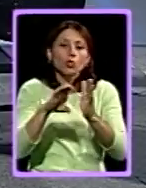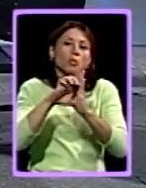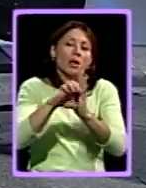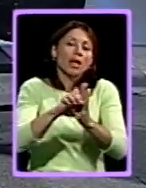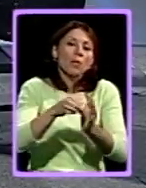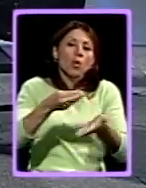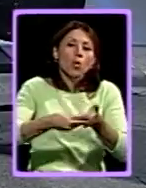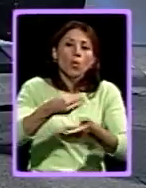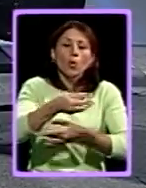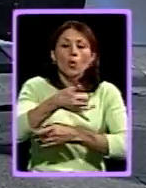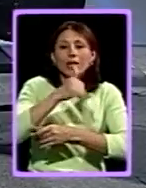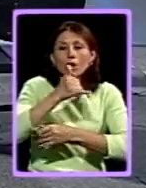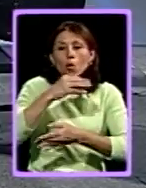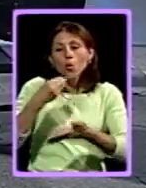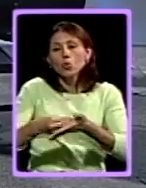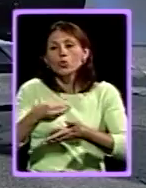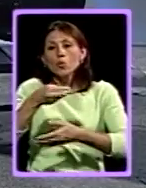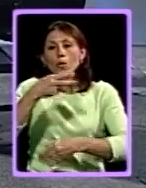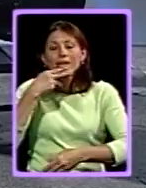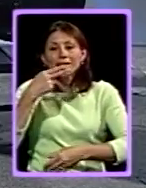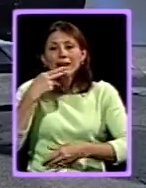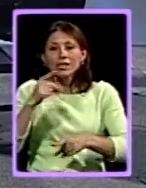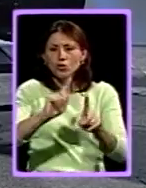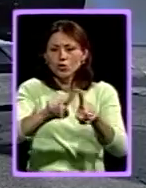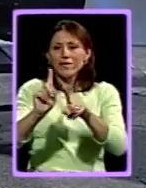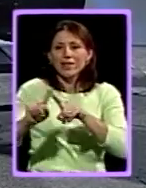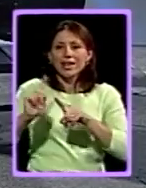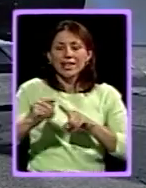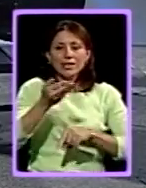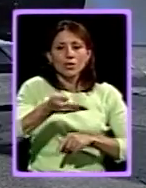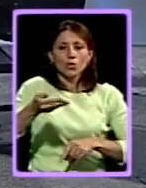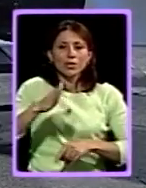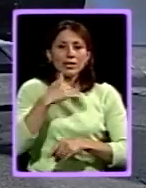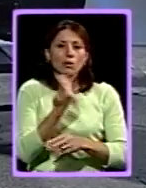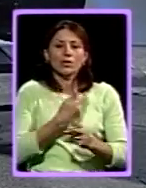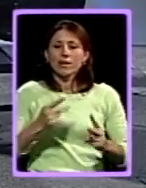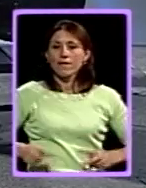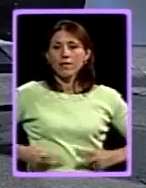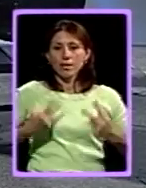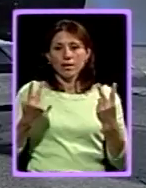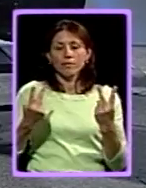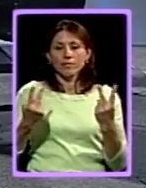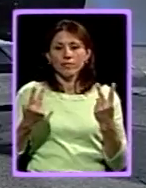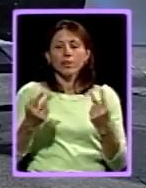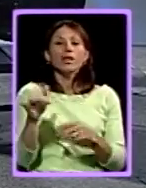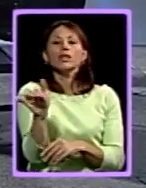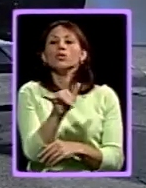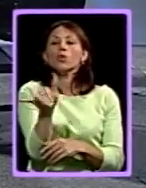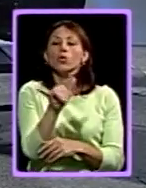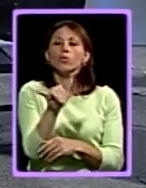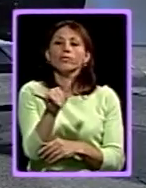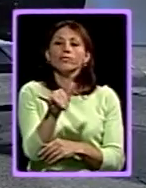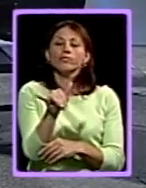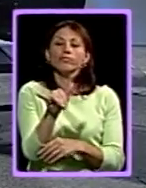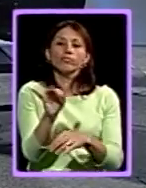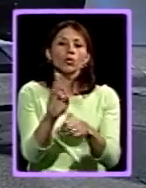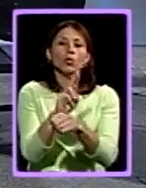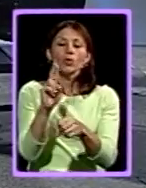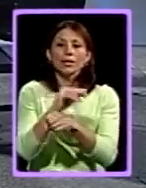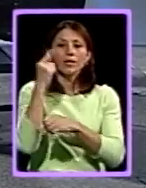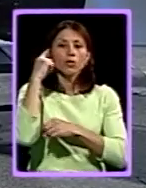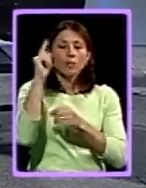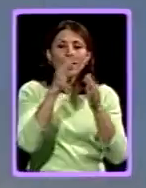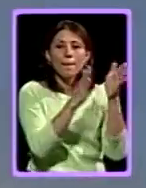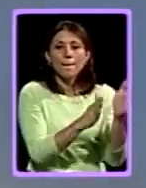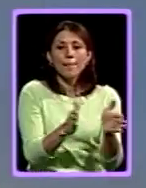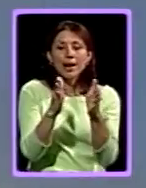o cigarrillos o cualquier otro aspecto, ¿verdad?, de nuestra vida, y son utilizados para planear, para que se definan, por